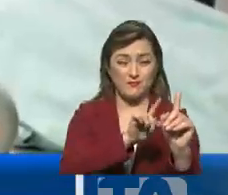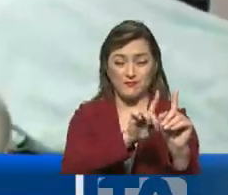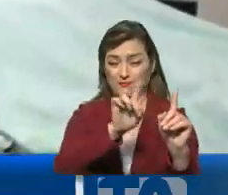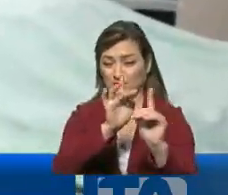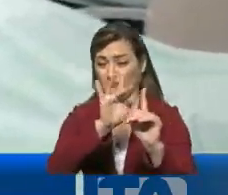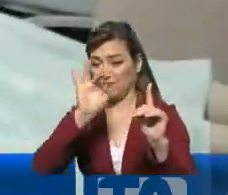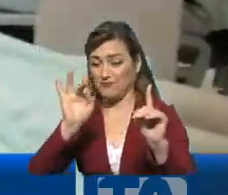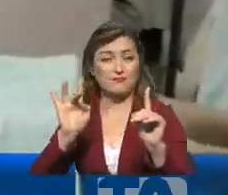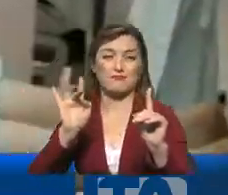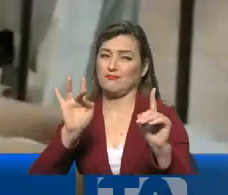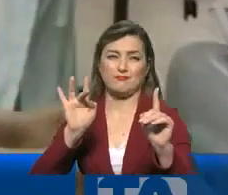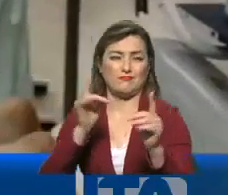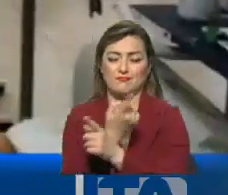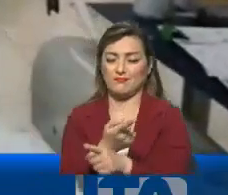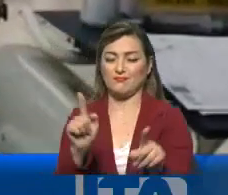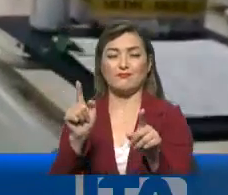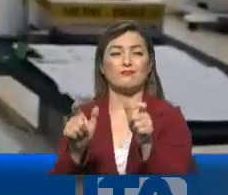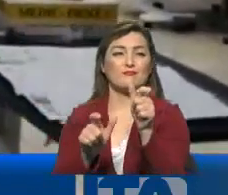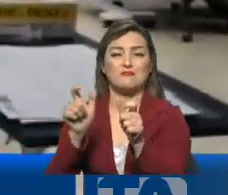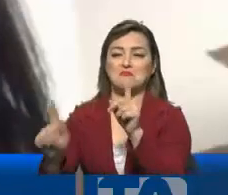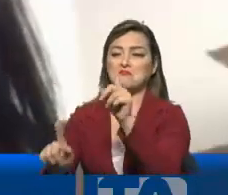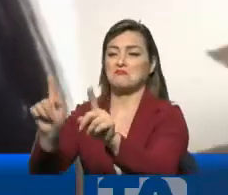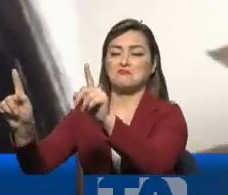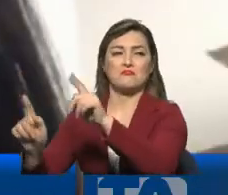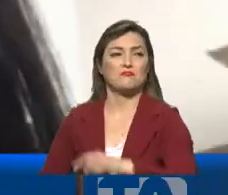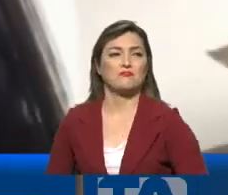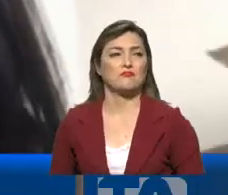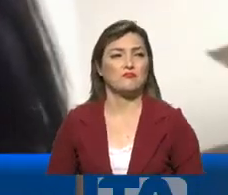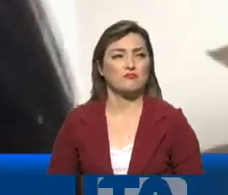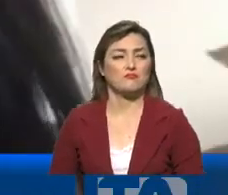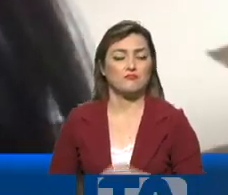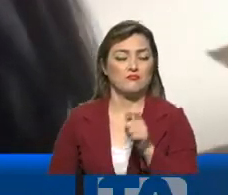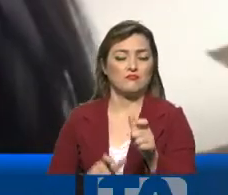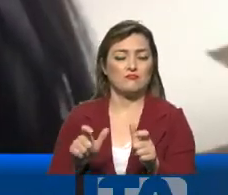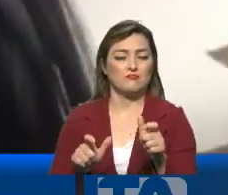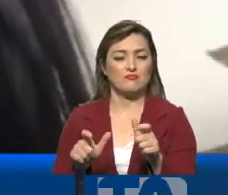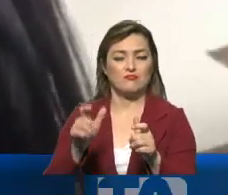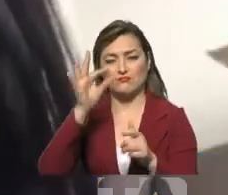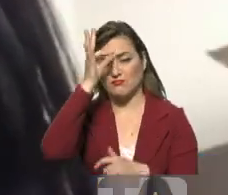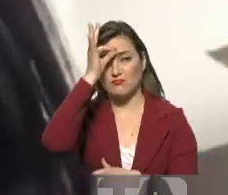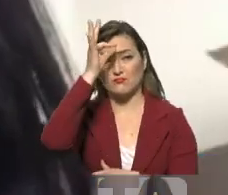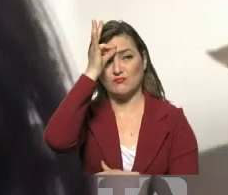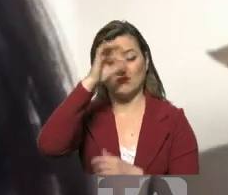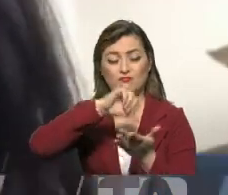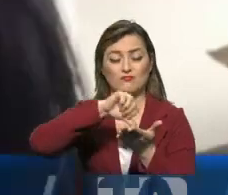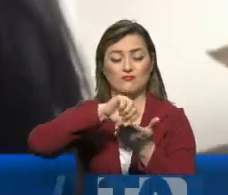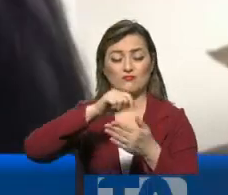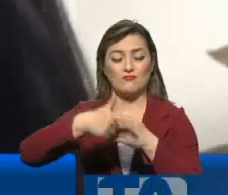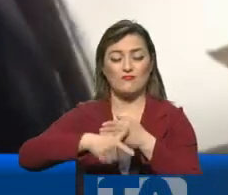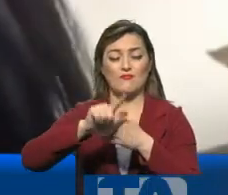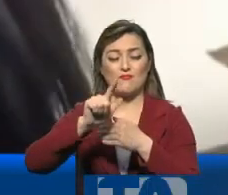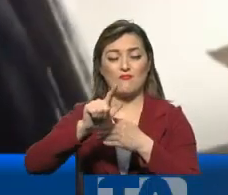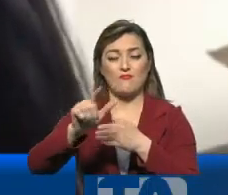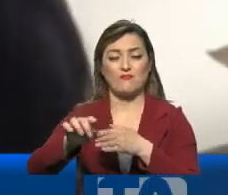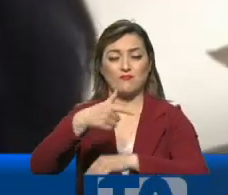las nuevas muestras se tomaron de pacientes ambulatorios tomamos muestras de varias casas de la salud de nuestra ciudad de loja